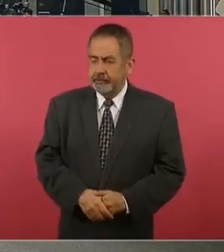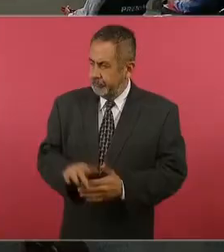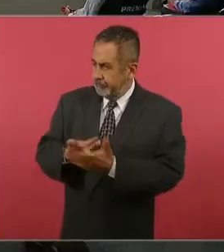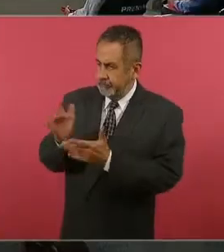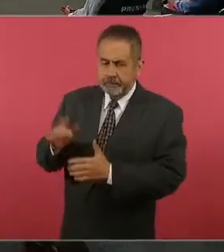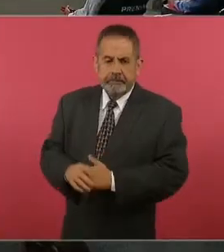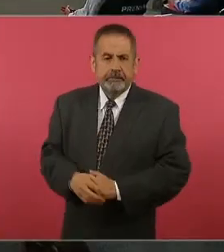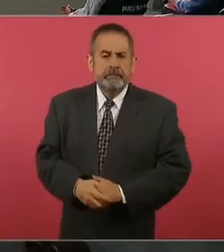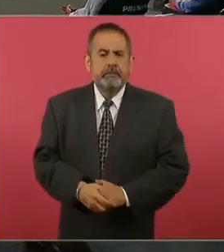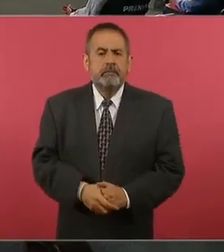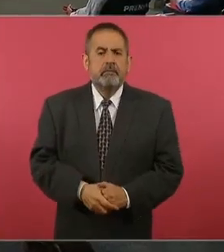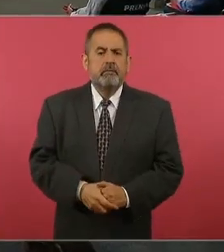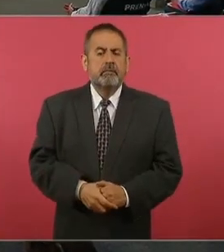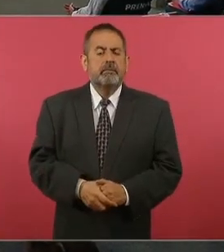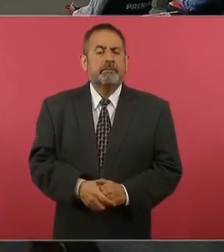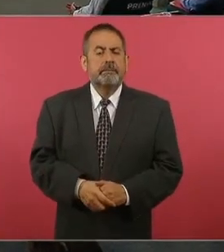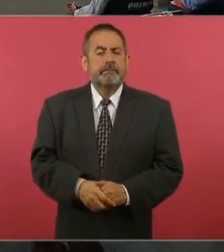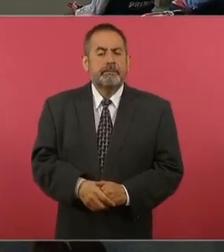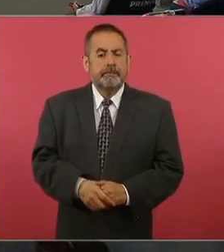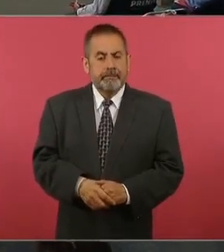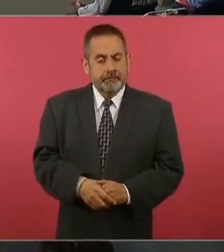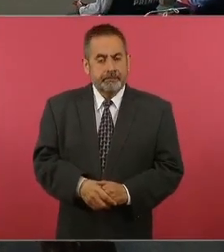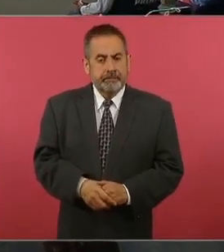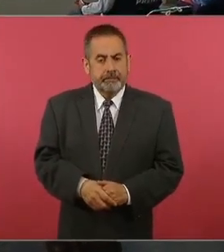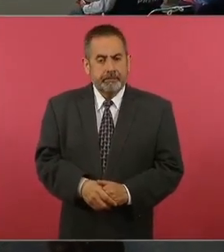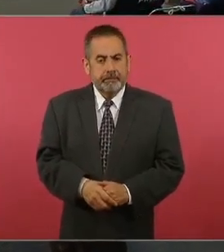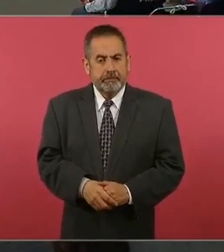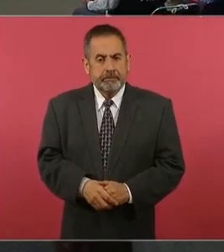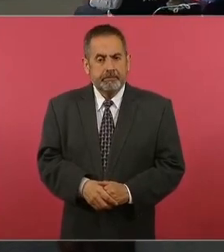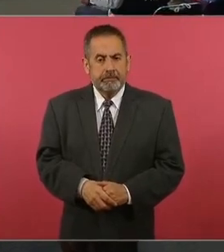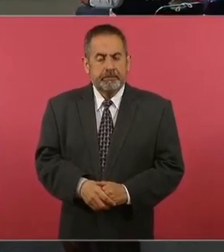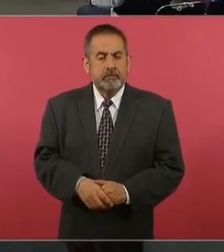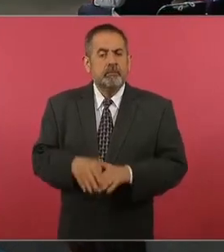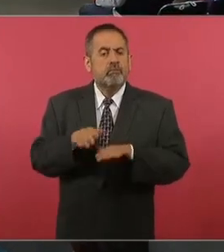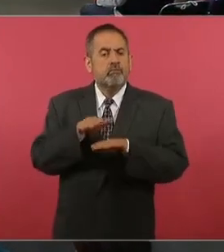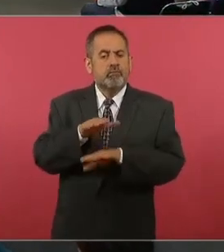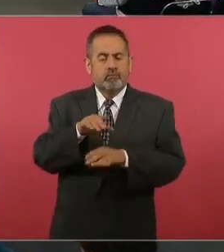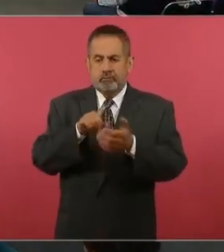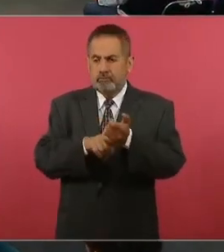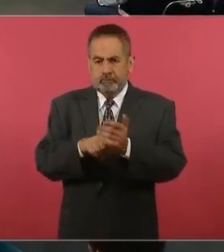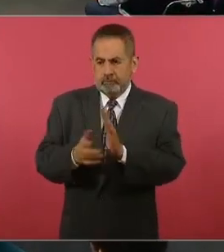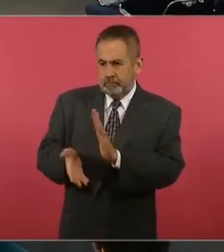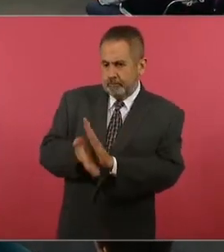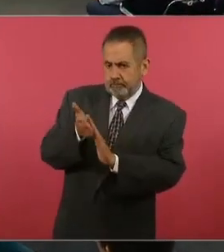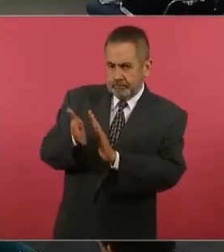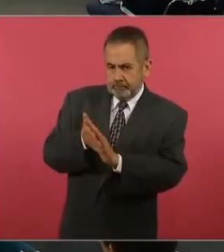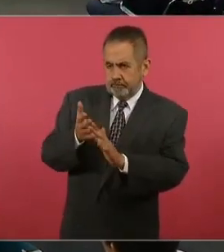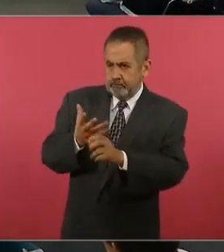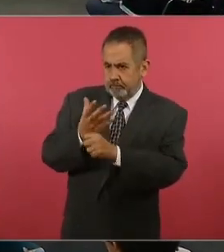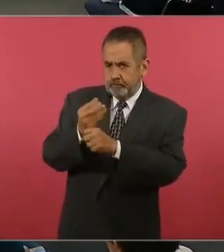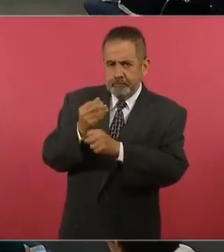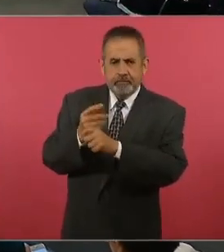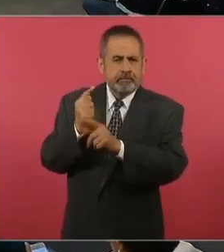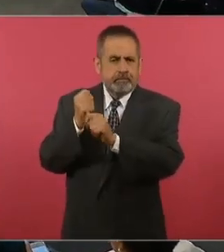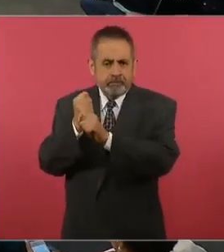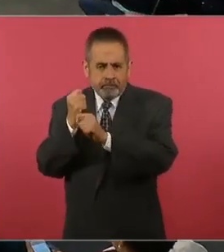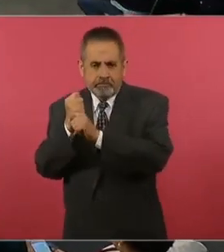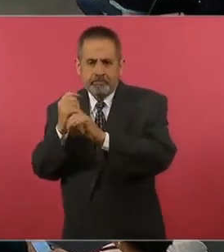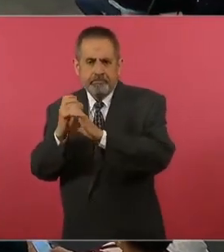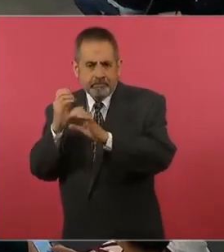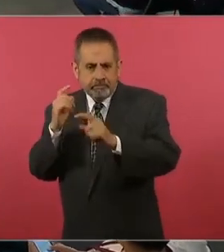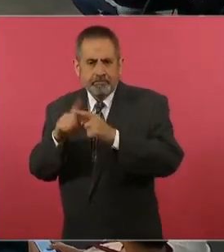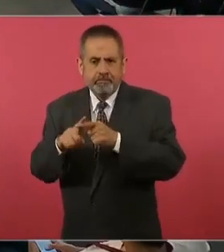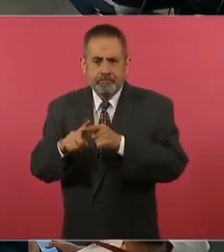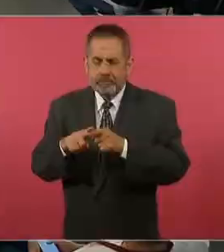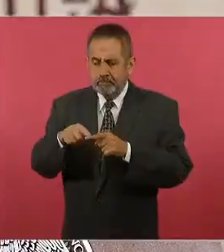Gracias. En el caso de las obras de transporte que están haciendo en el Estado de México